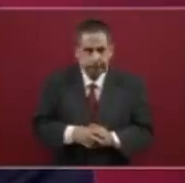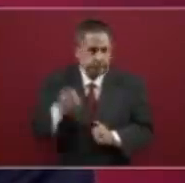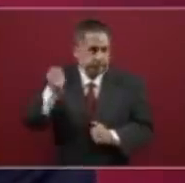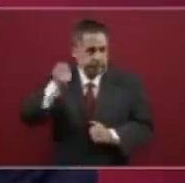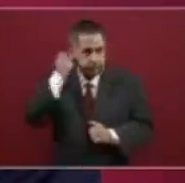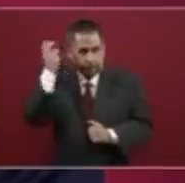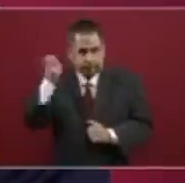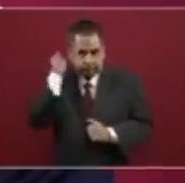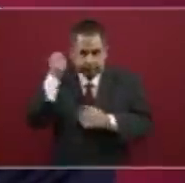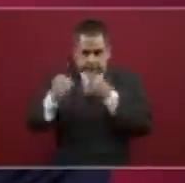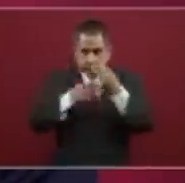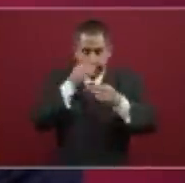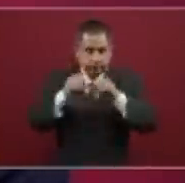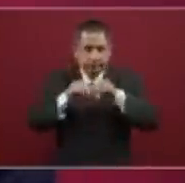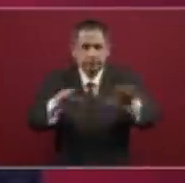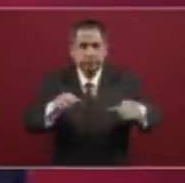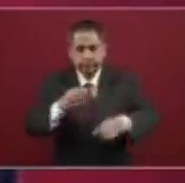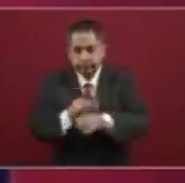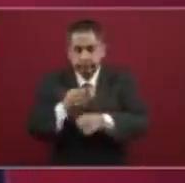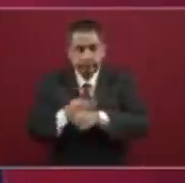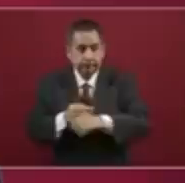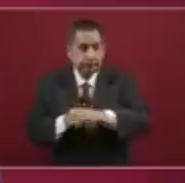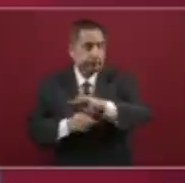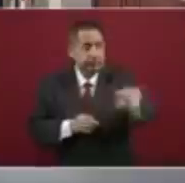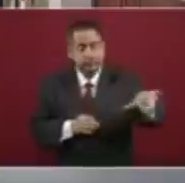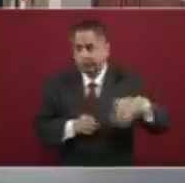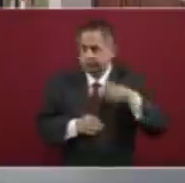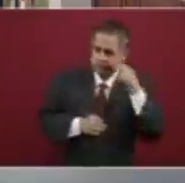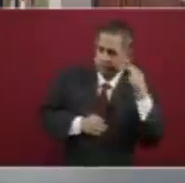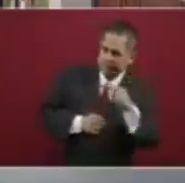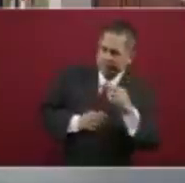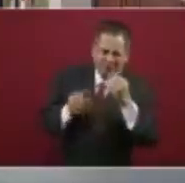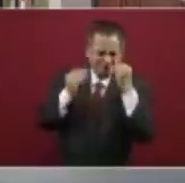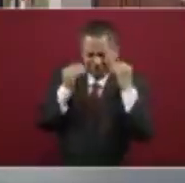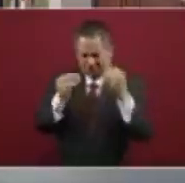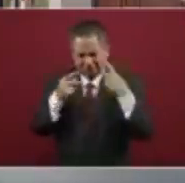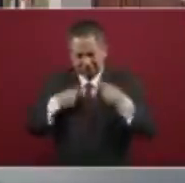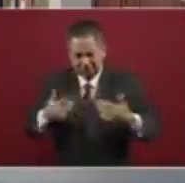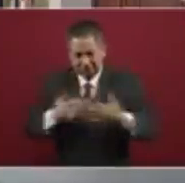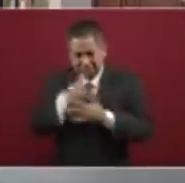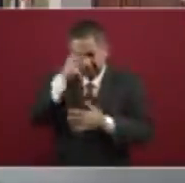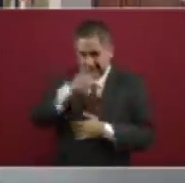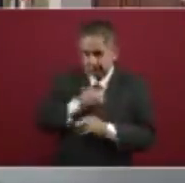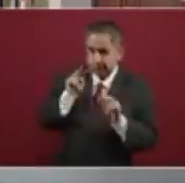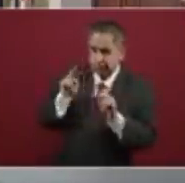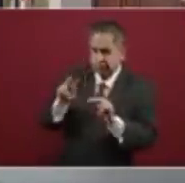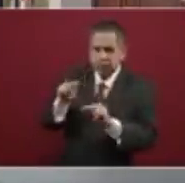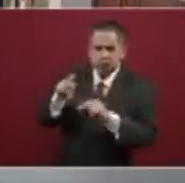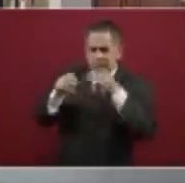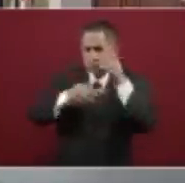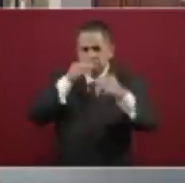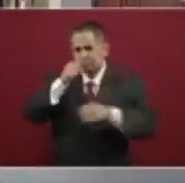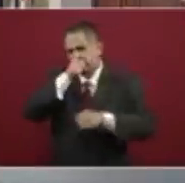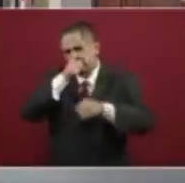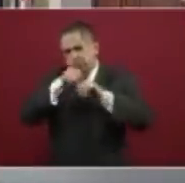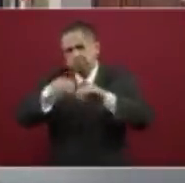conferencia la ven muchos mexicanos de todo el